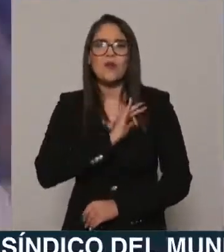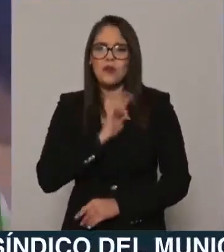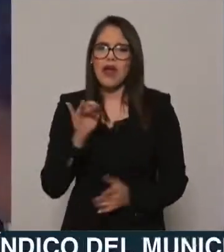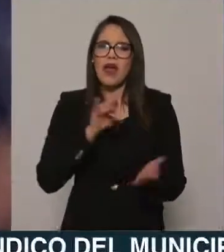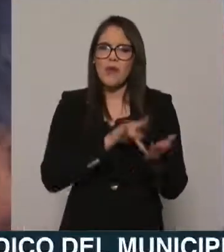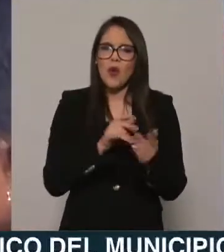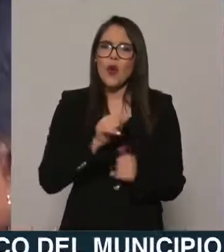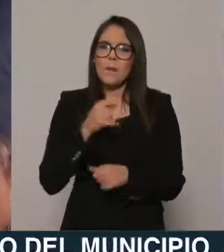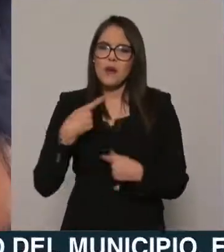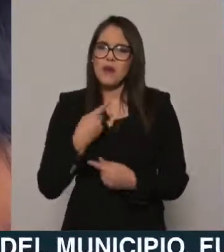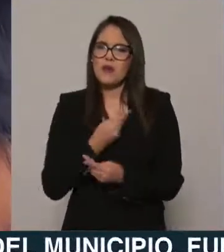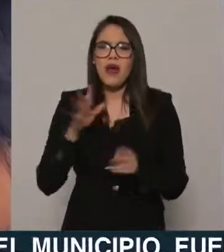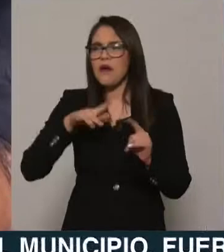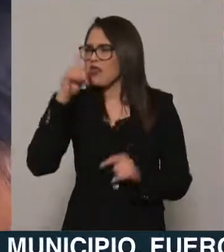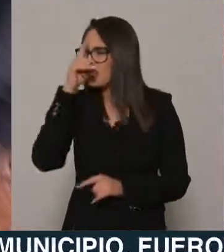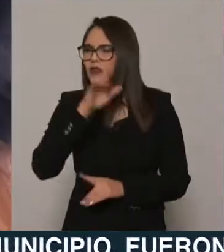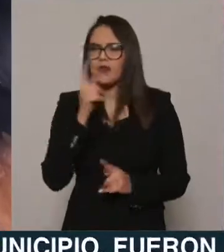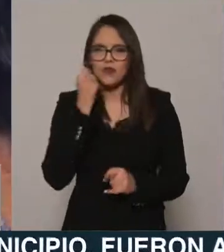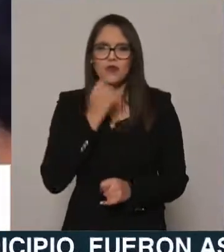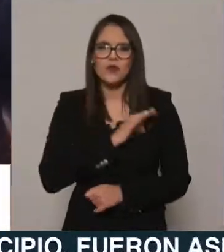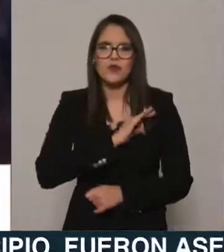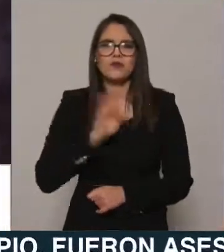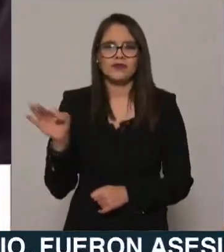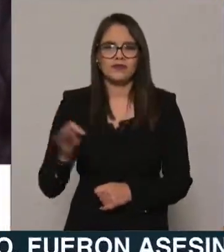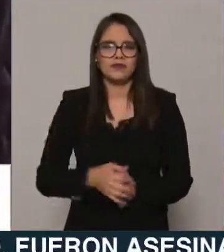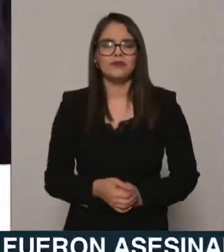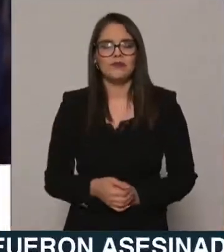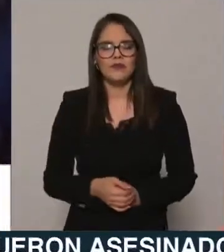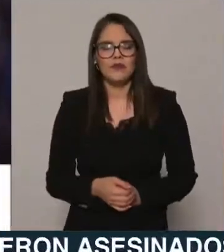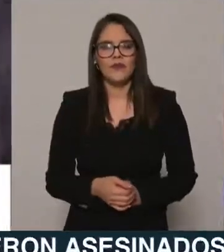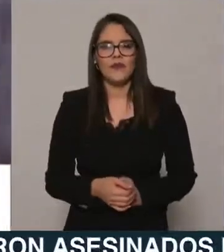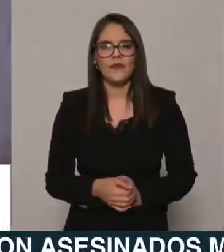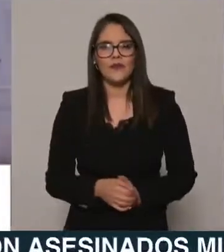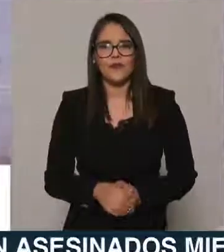a otros a pesar de las dificultades. Con imágenes de Jorge Barajas, Mariana Sánchez,